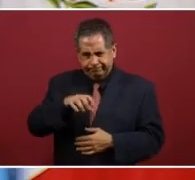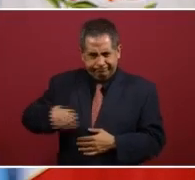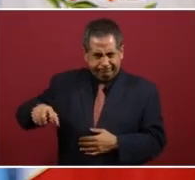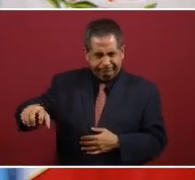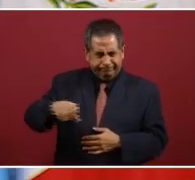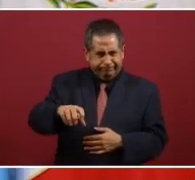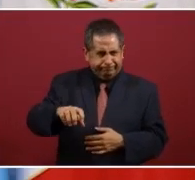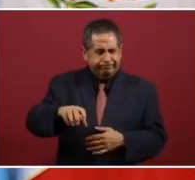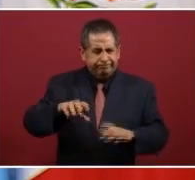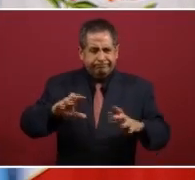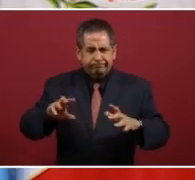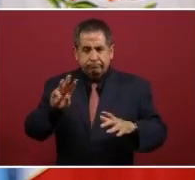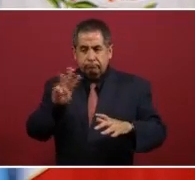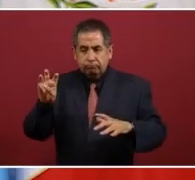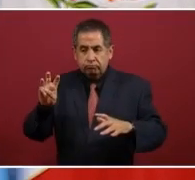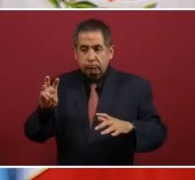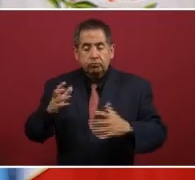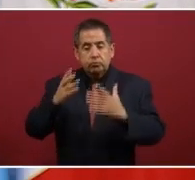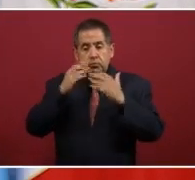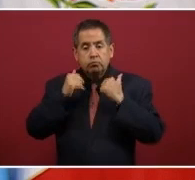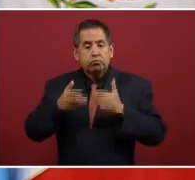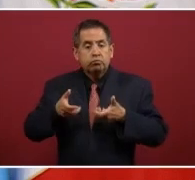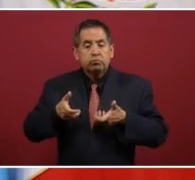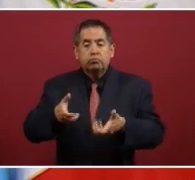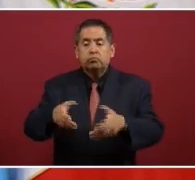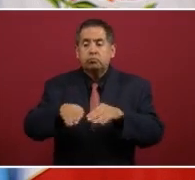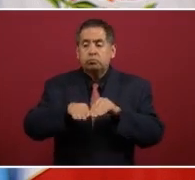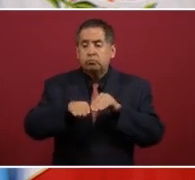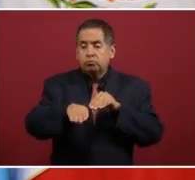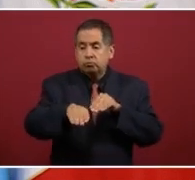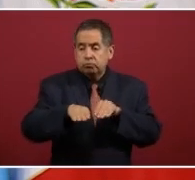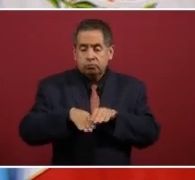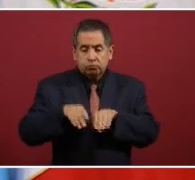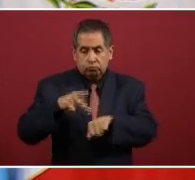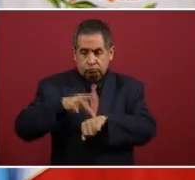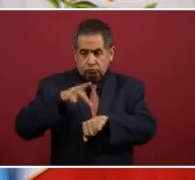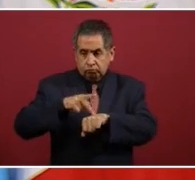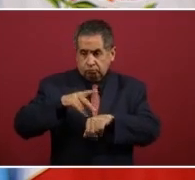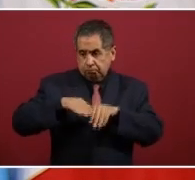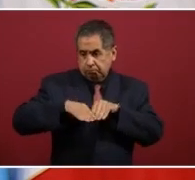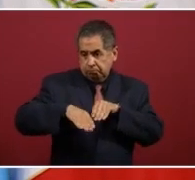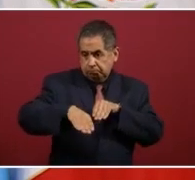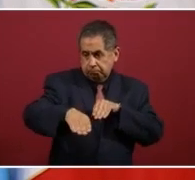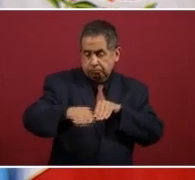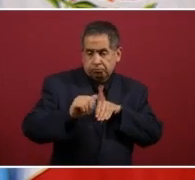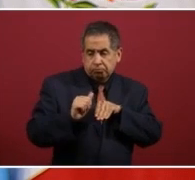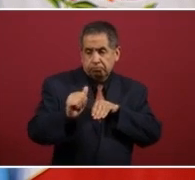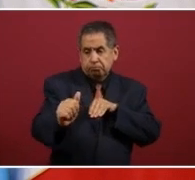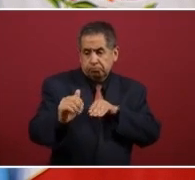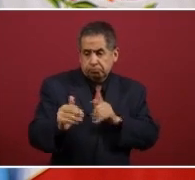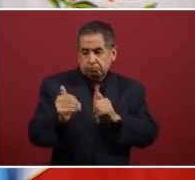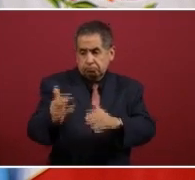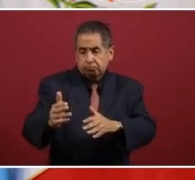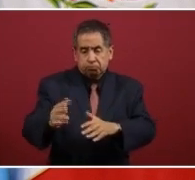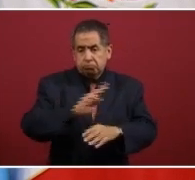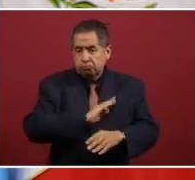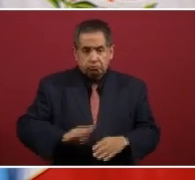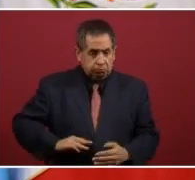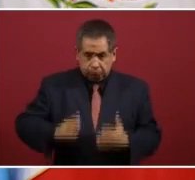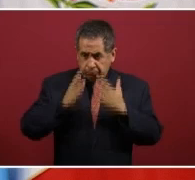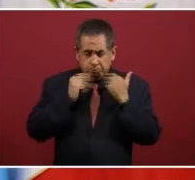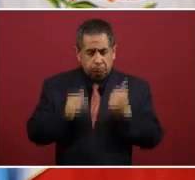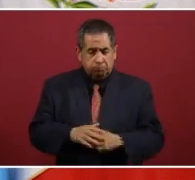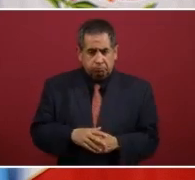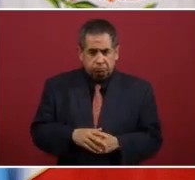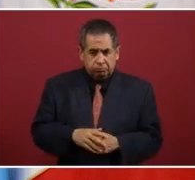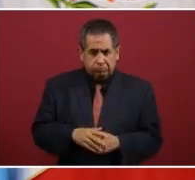municipios en donde no hay camino pavimentado a sus cabeceras municipales.